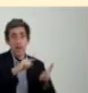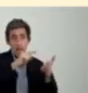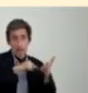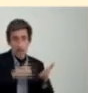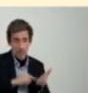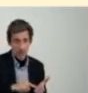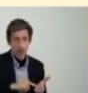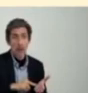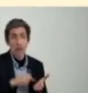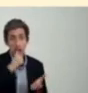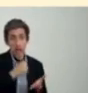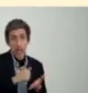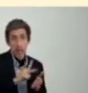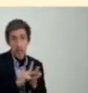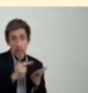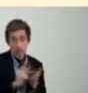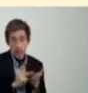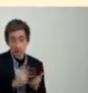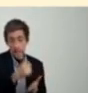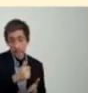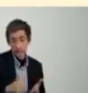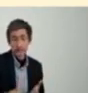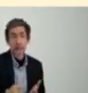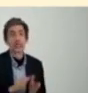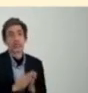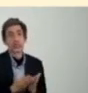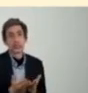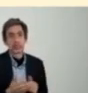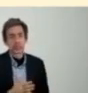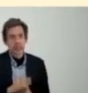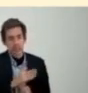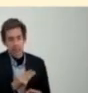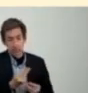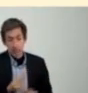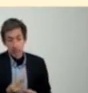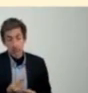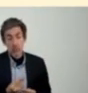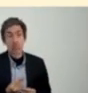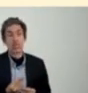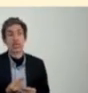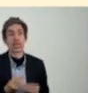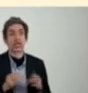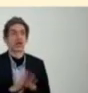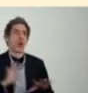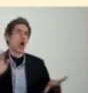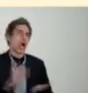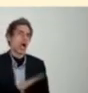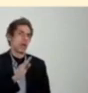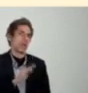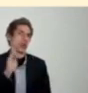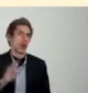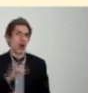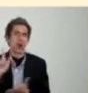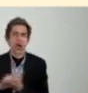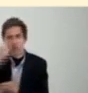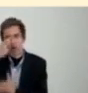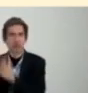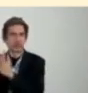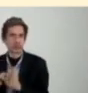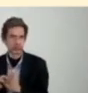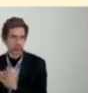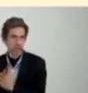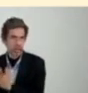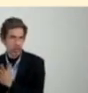por página y el editor no me la devuelve, cambia de editorial rápidamente.